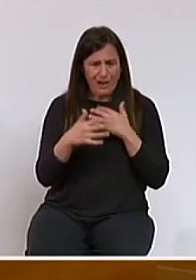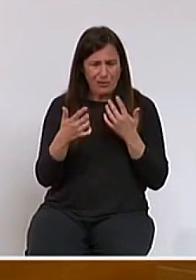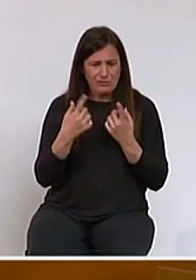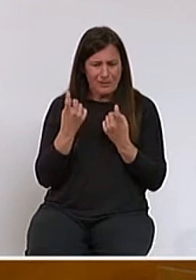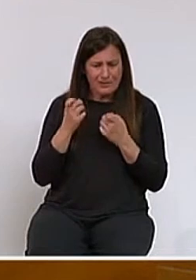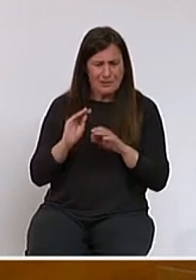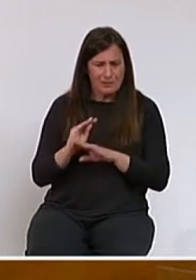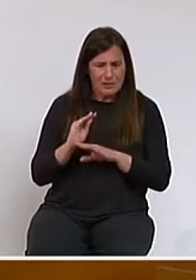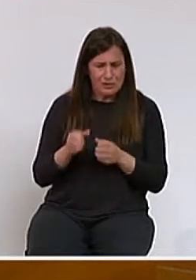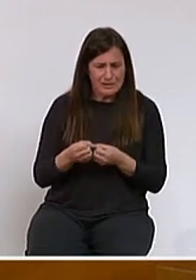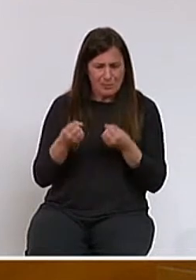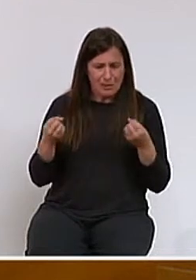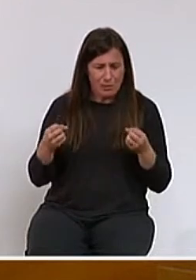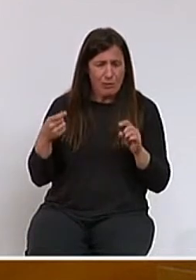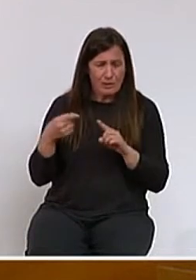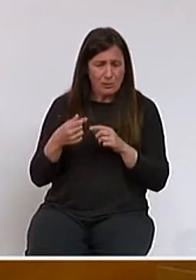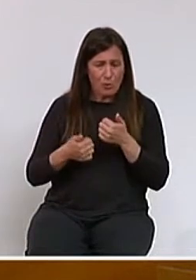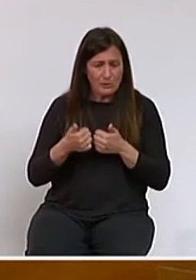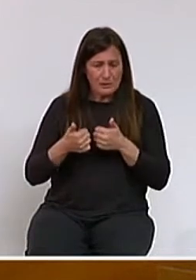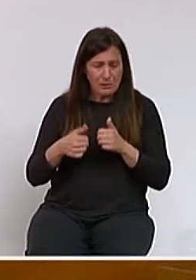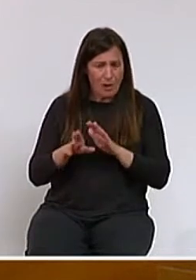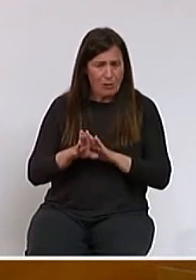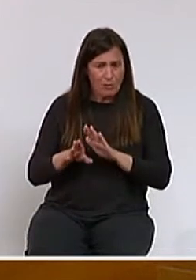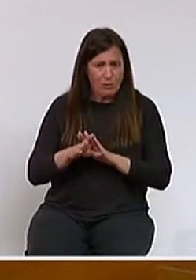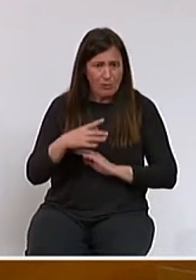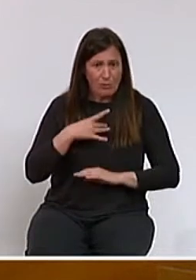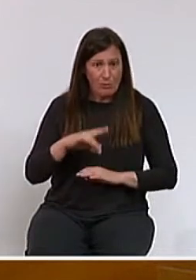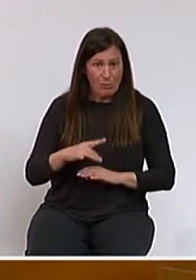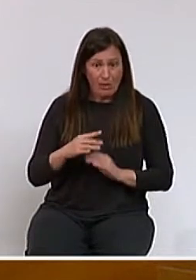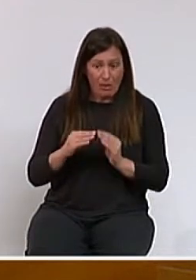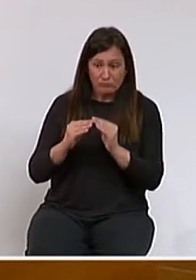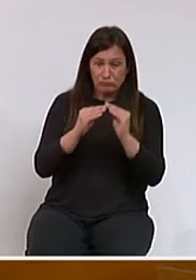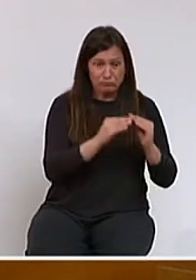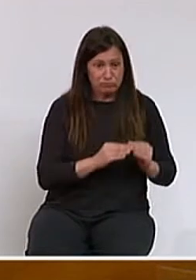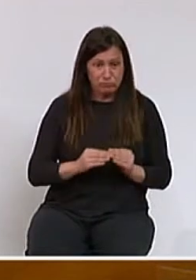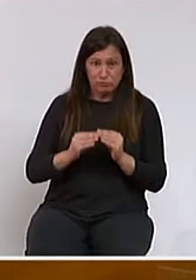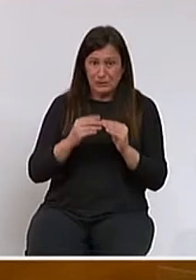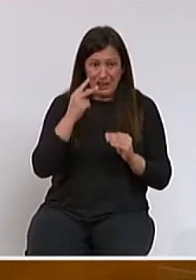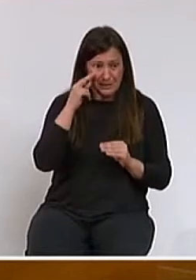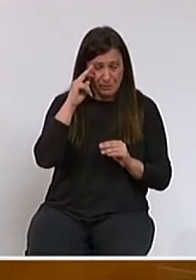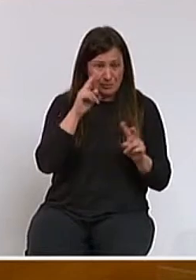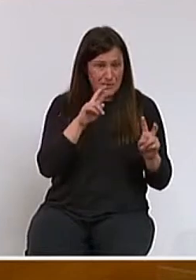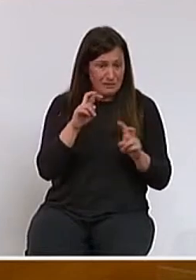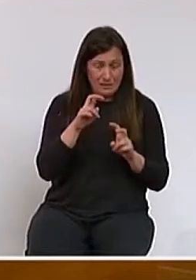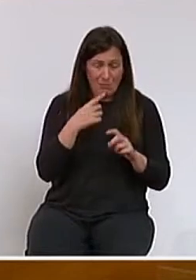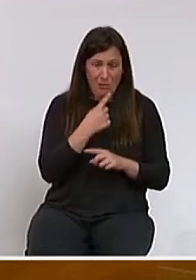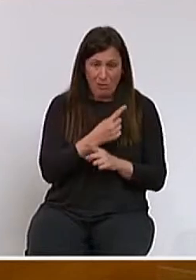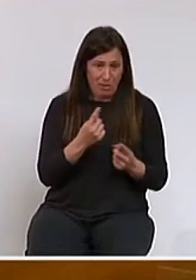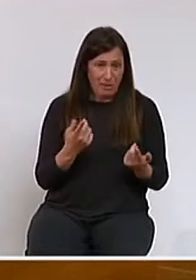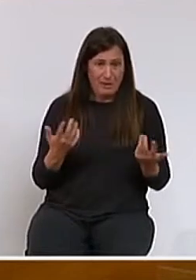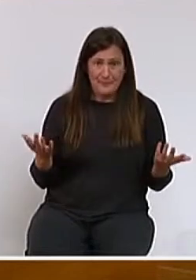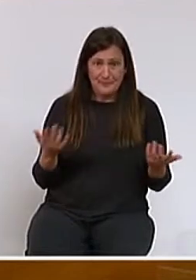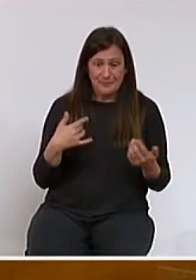ampliaciones para seguir siendo competitivo. No lo digo yo, lo dicen unánimemente todos los expertos en la materia. Sucede, sin embargo, que